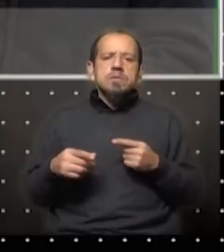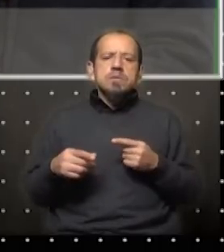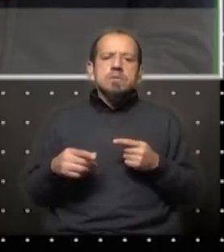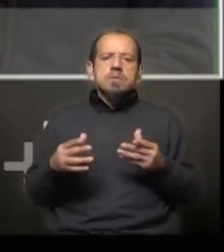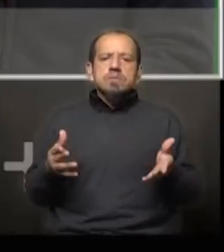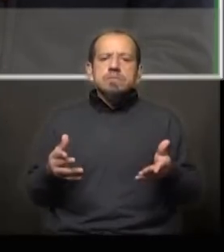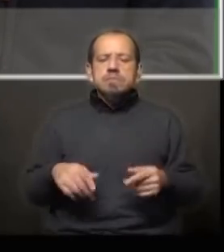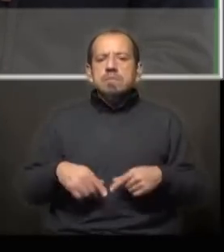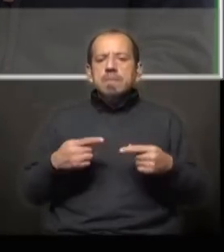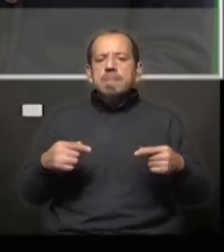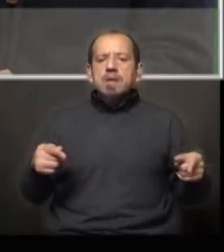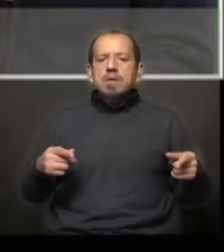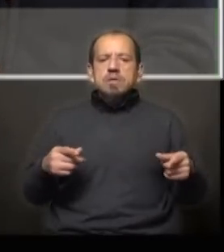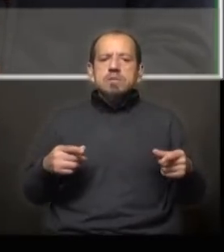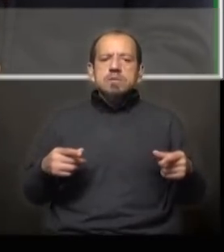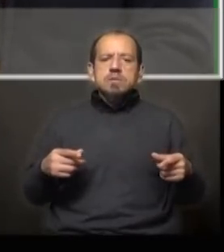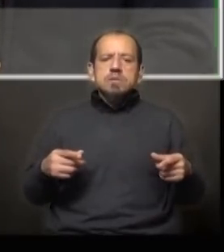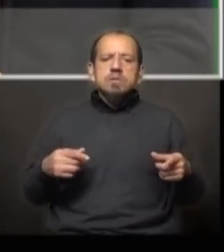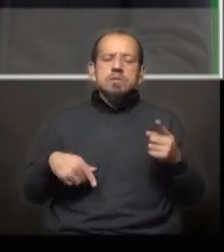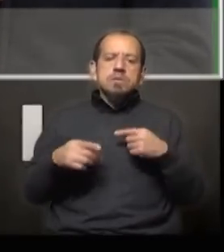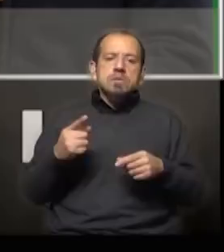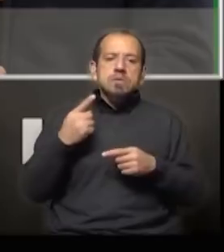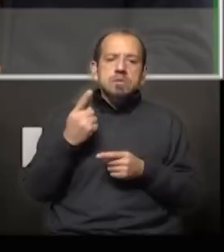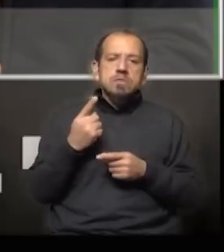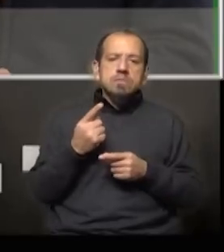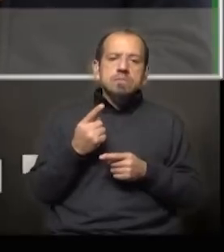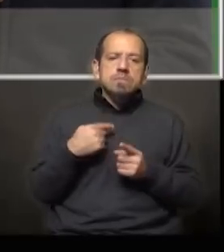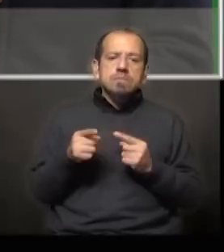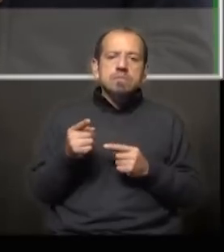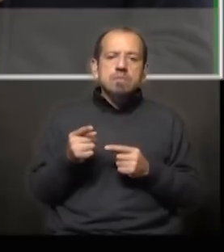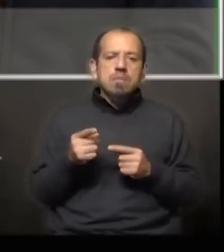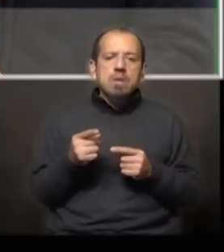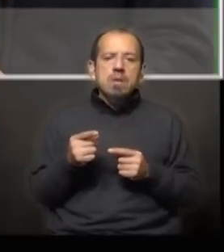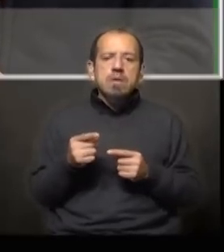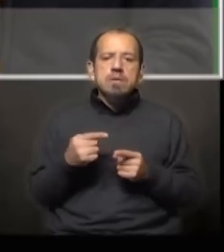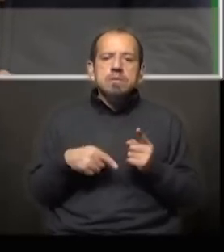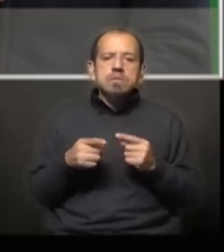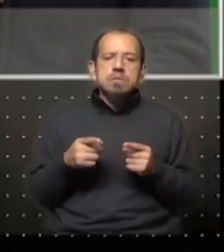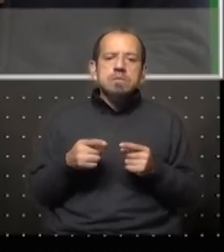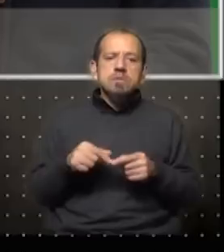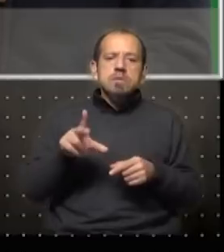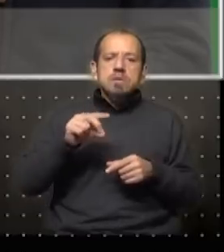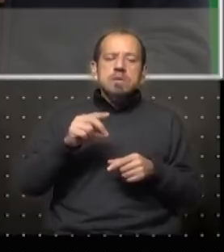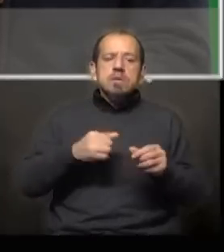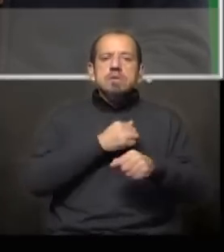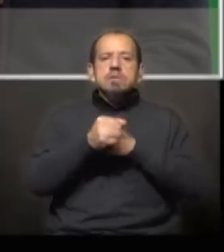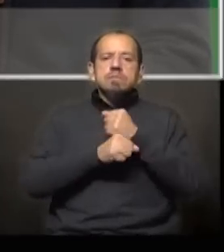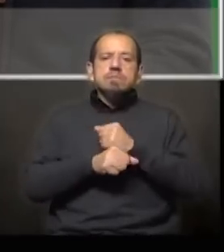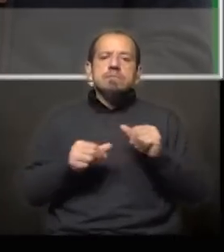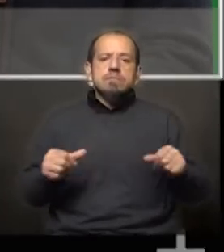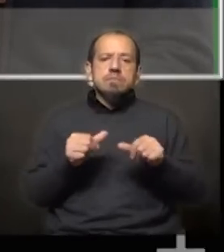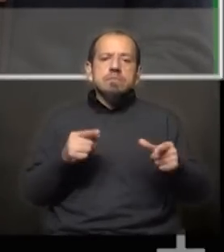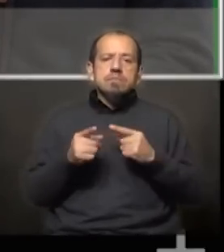con cosas buenas y cosas malas es la principal apuesta de política exterior del Uruguay los últimos 30 años eso se hace